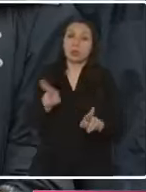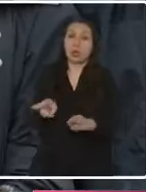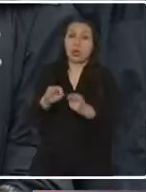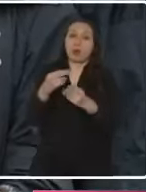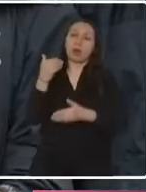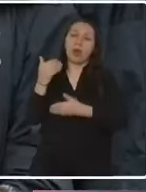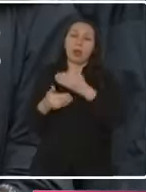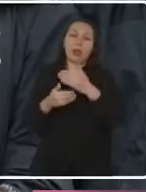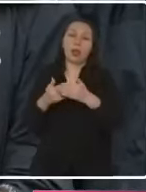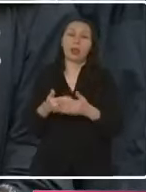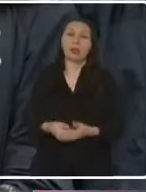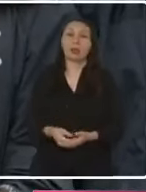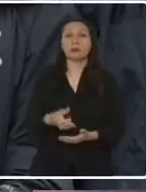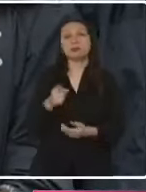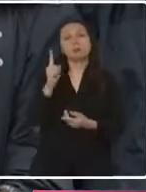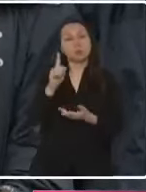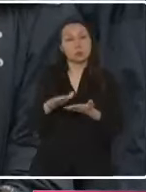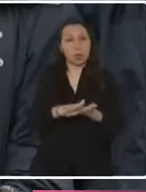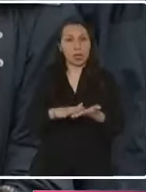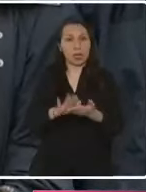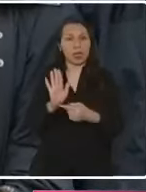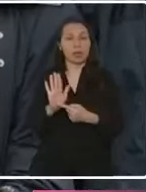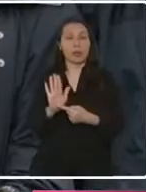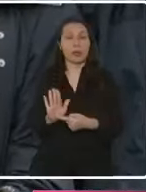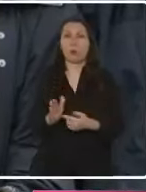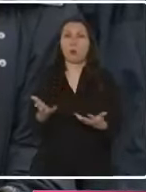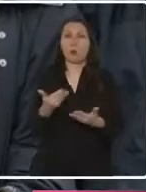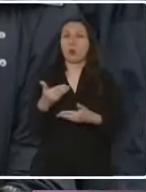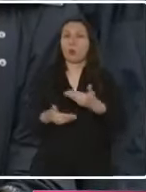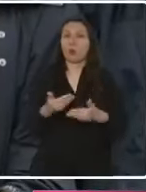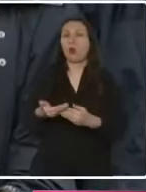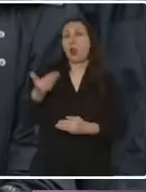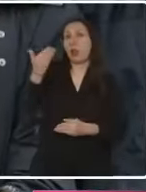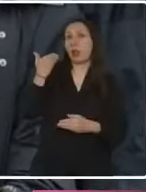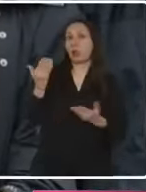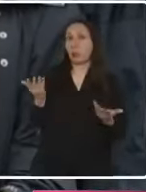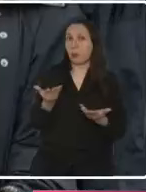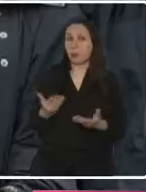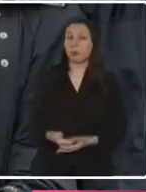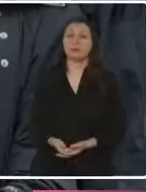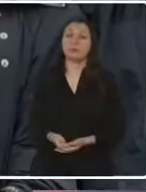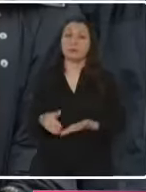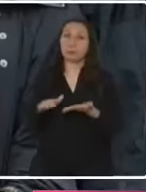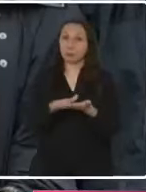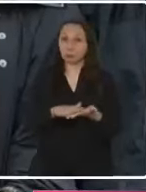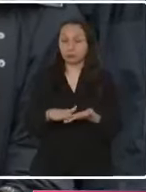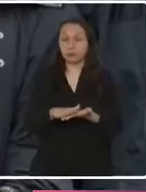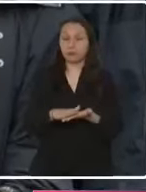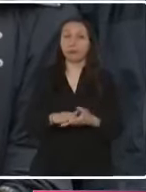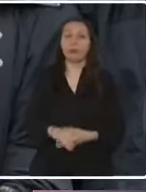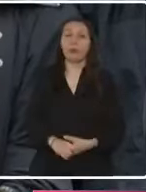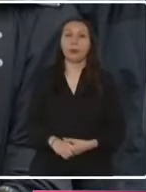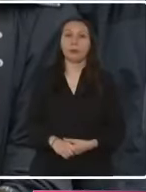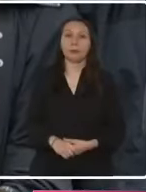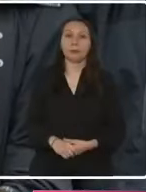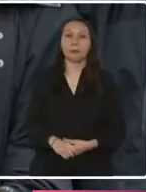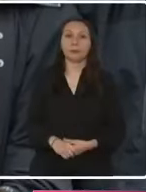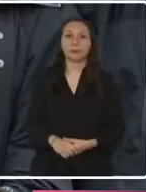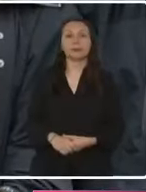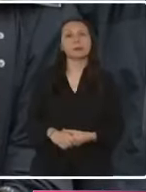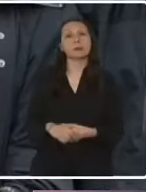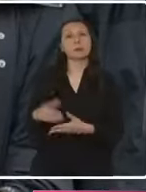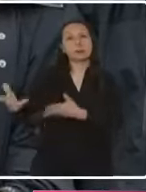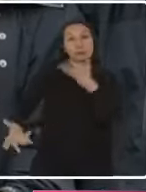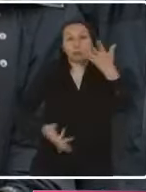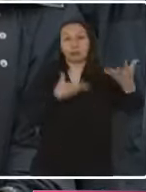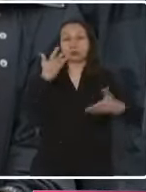recuperarse y salir adelante. Quiero poner un ejemplo de cómo esto ha funcionado antes. Por ejemplo, a partir